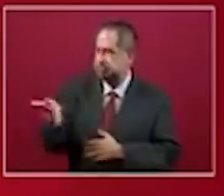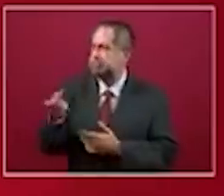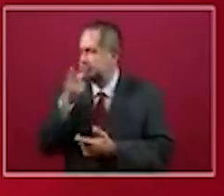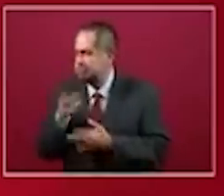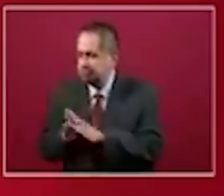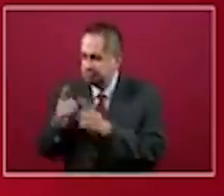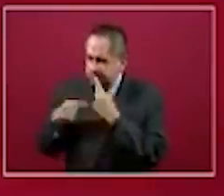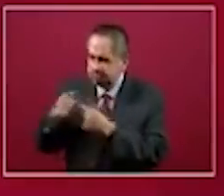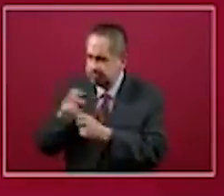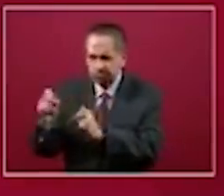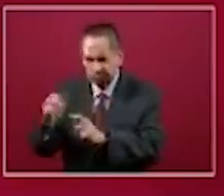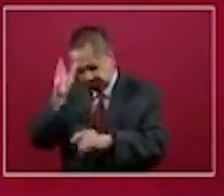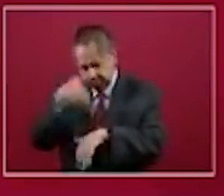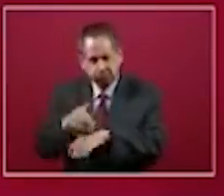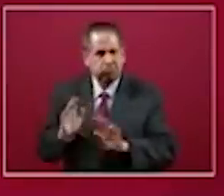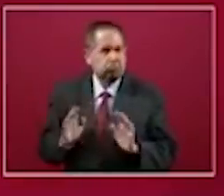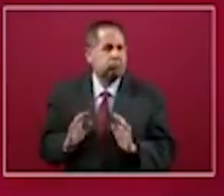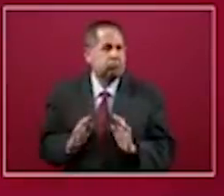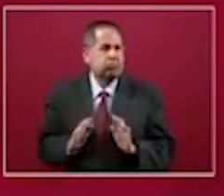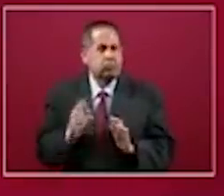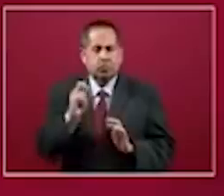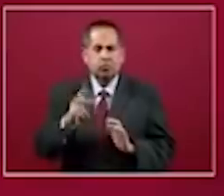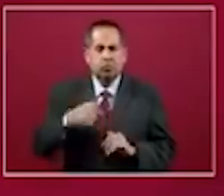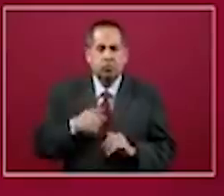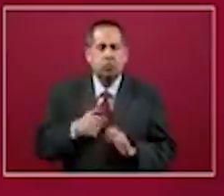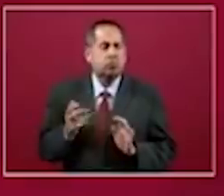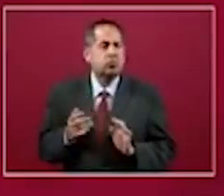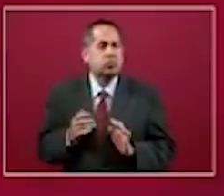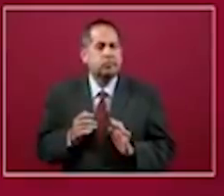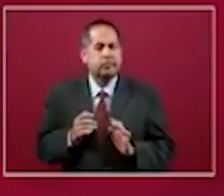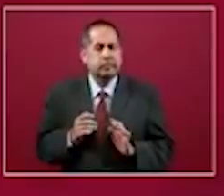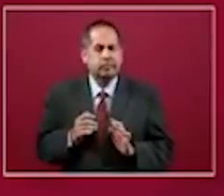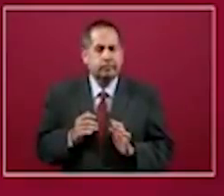hago caso. Soy muy